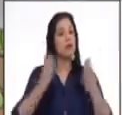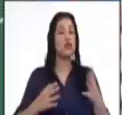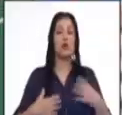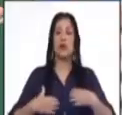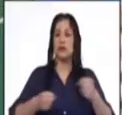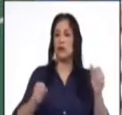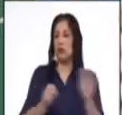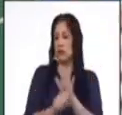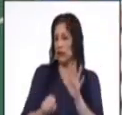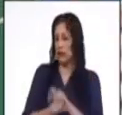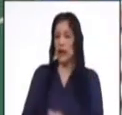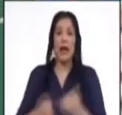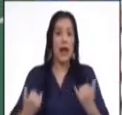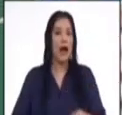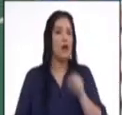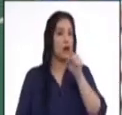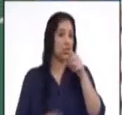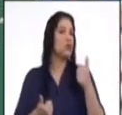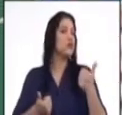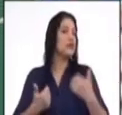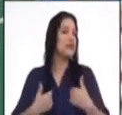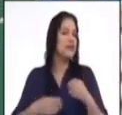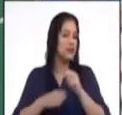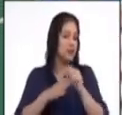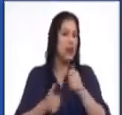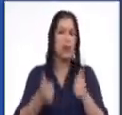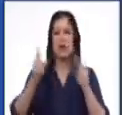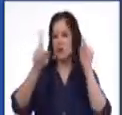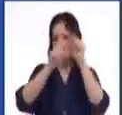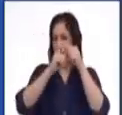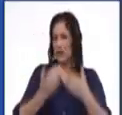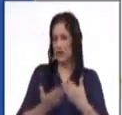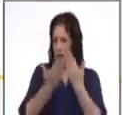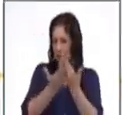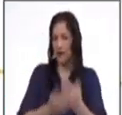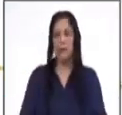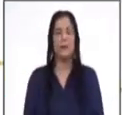integral. Ahora te toca a ti. Tu reto de hoy es